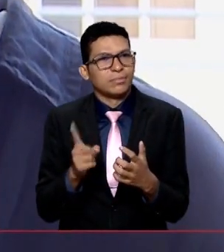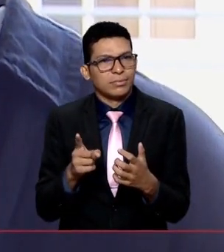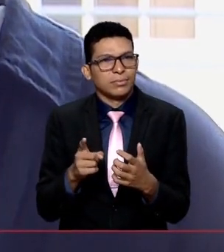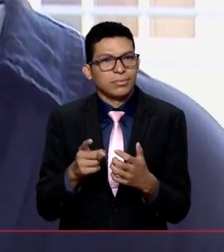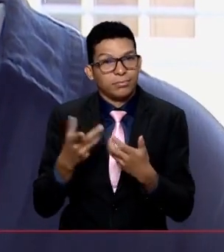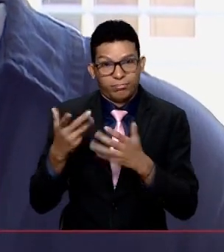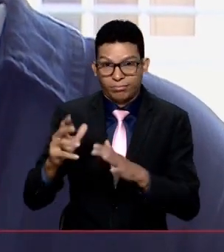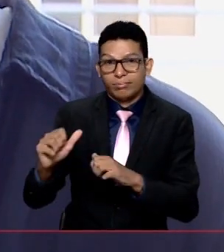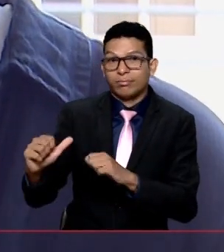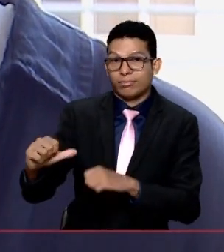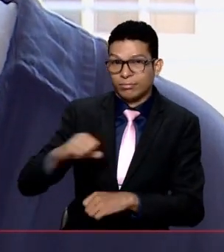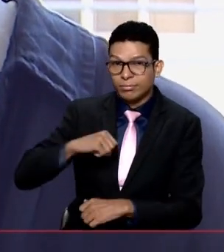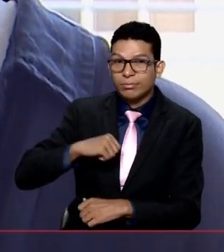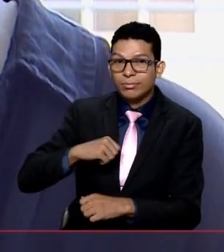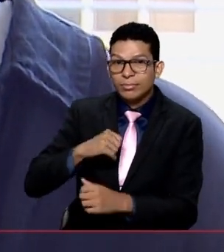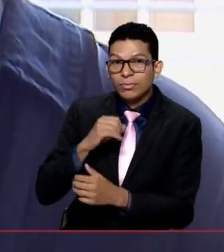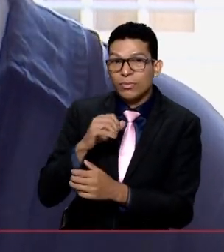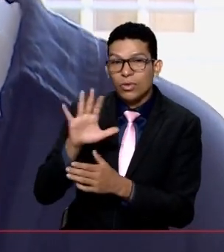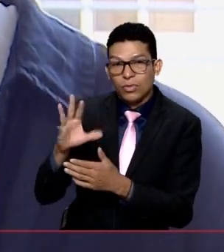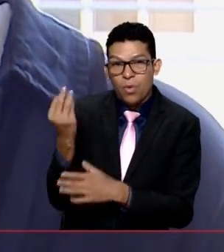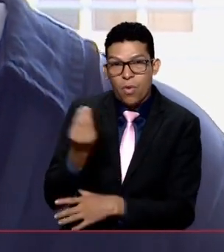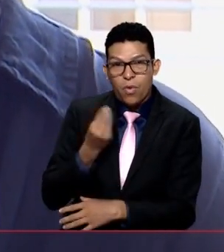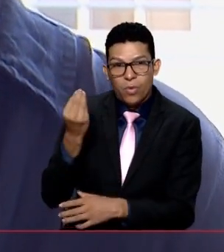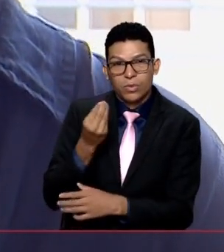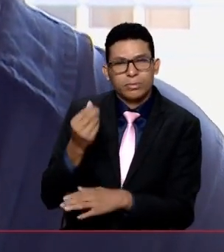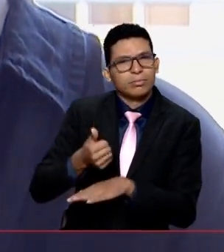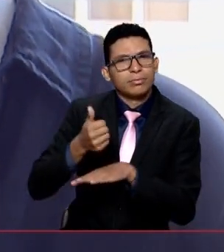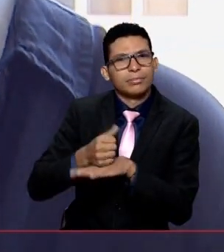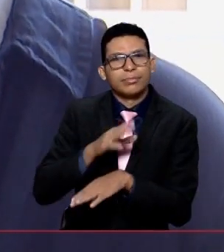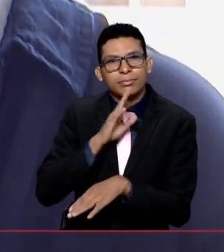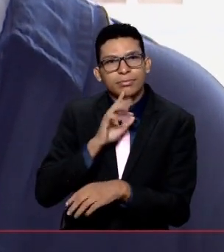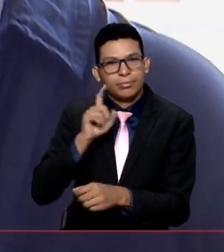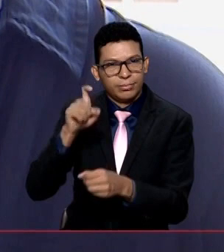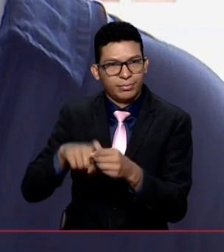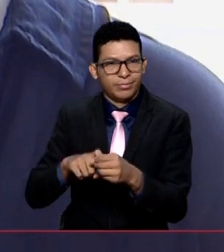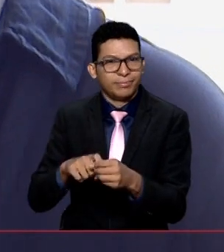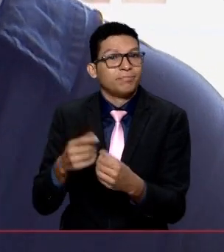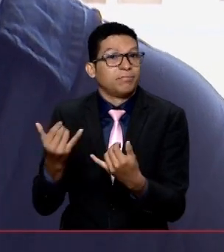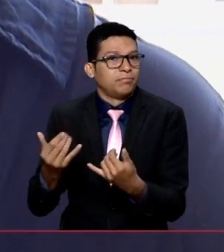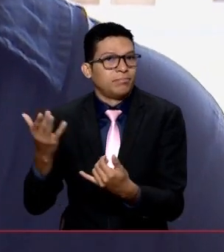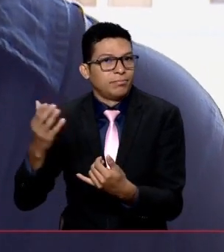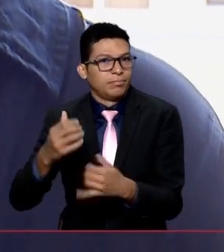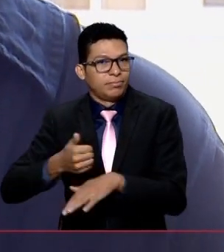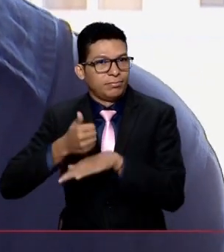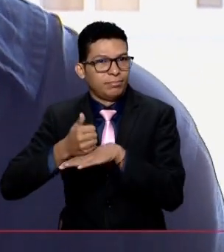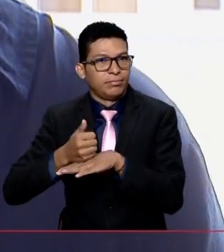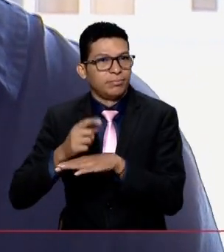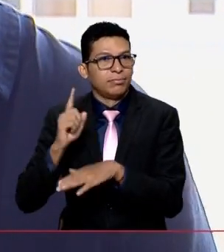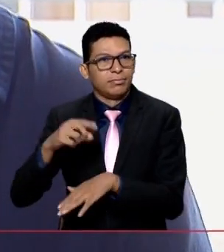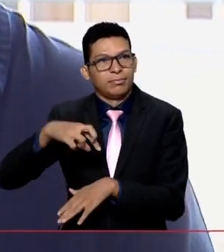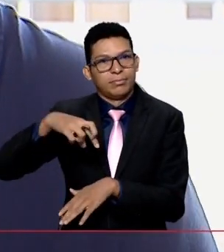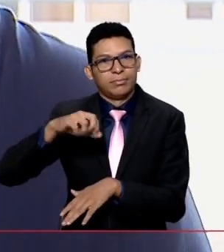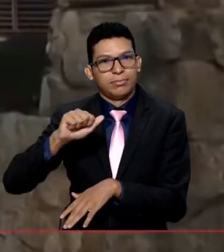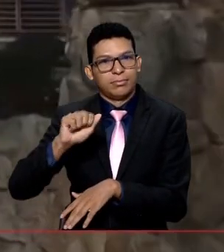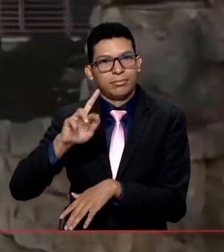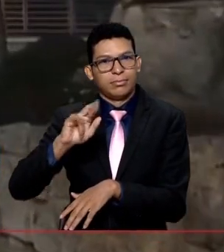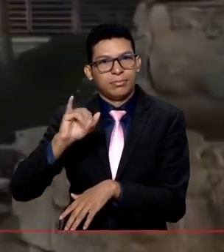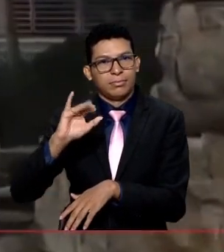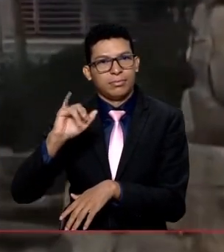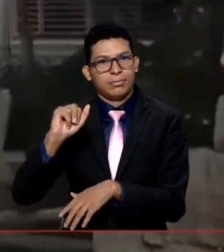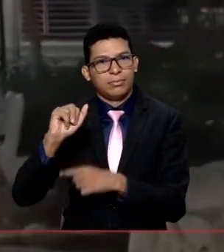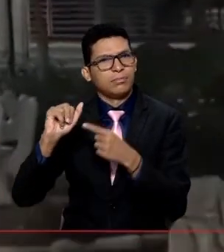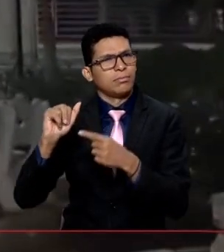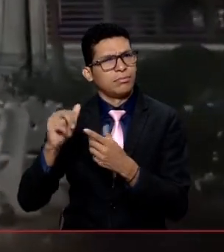ya cargos dentro del Consejo Directivo, como lo es el caso de la actual rectora encargada, Patricia Martínez.